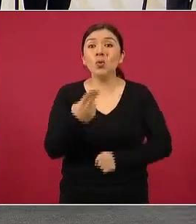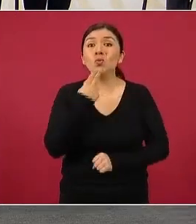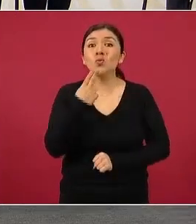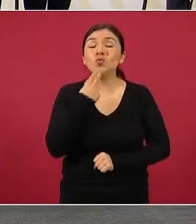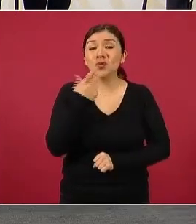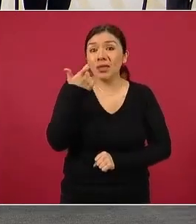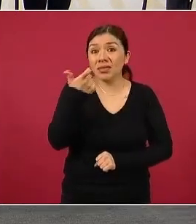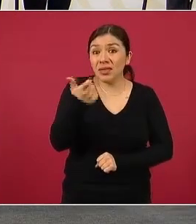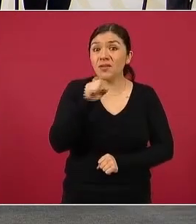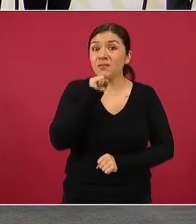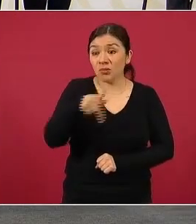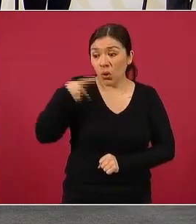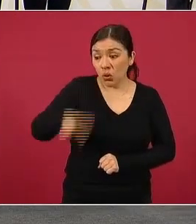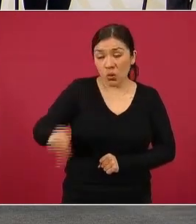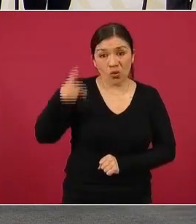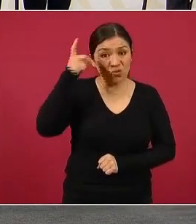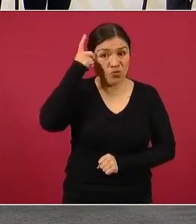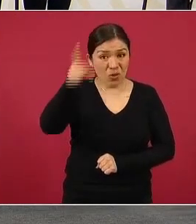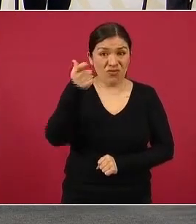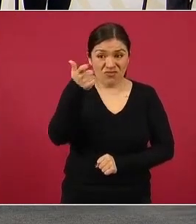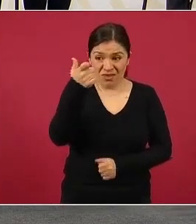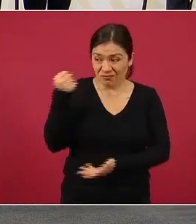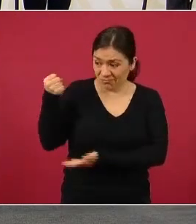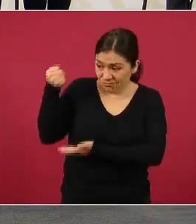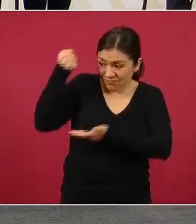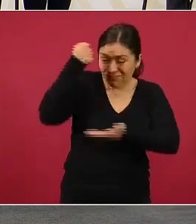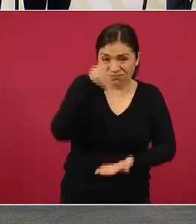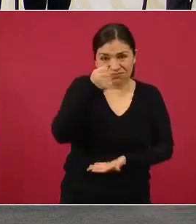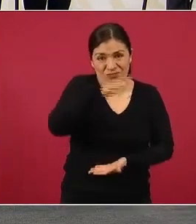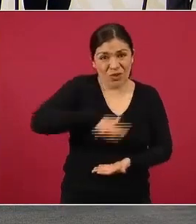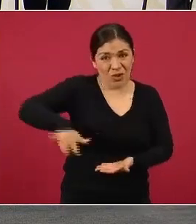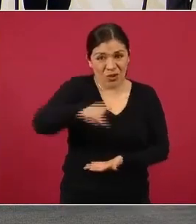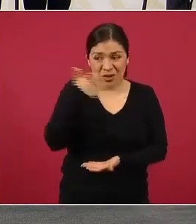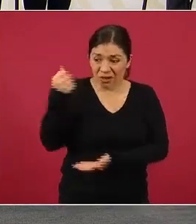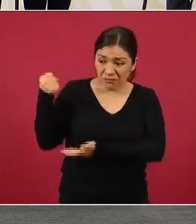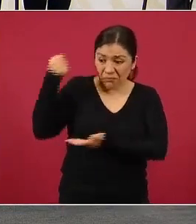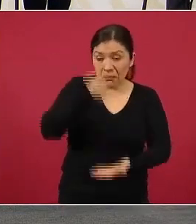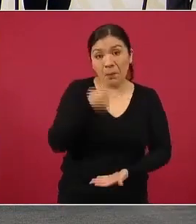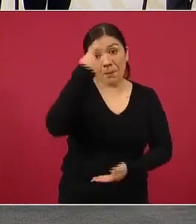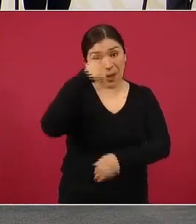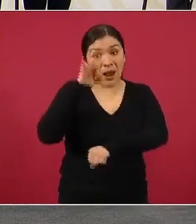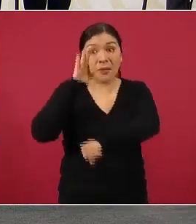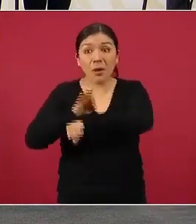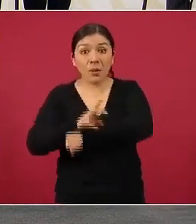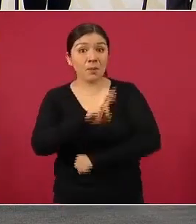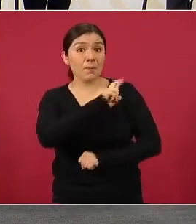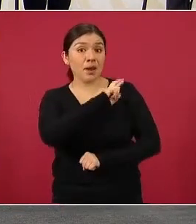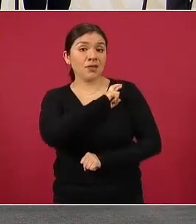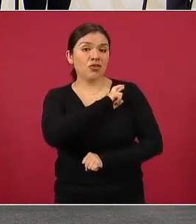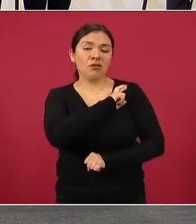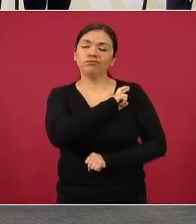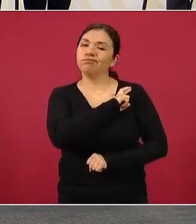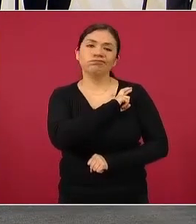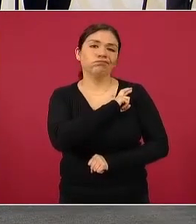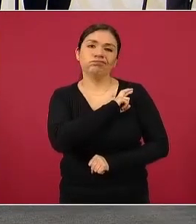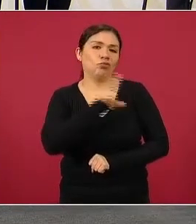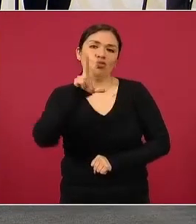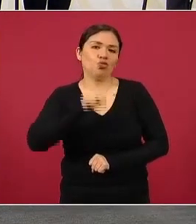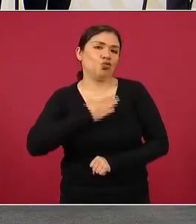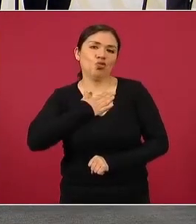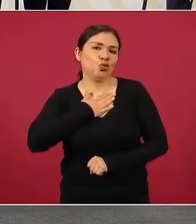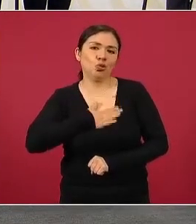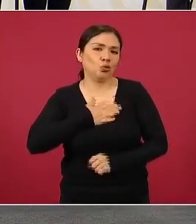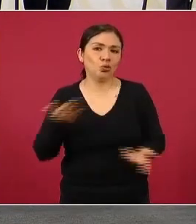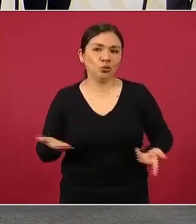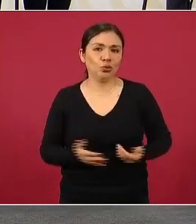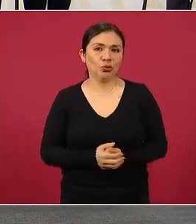del presupuesto público, que es dinero de todos, para favorecer a particulares, a